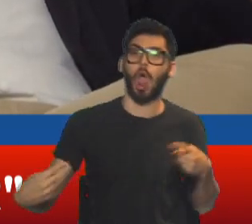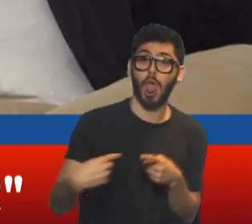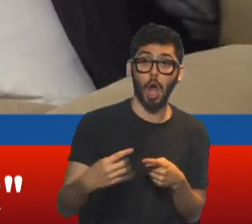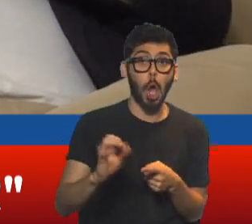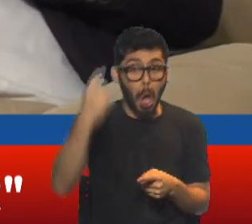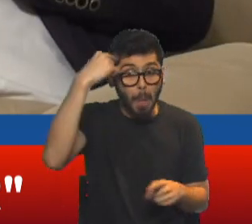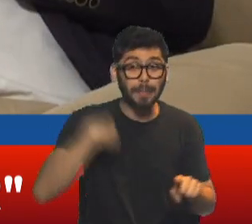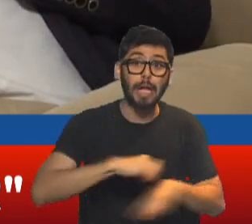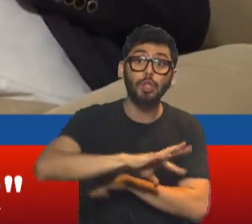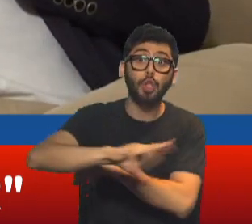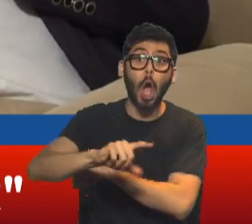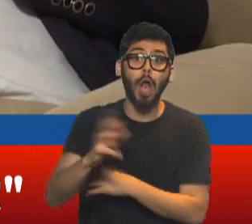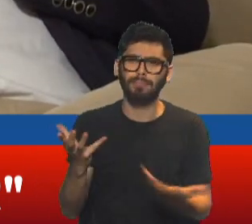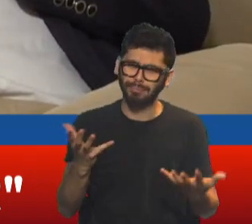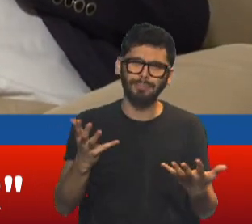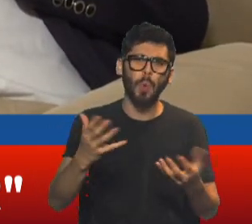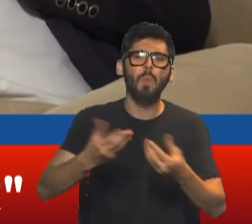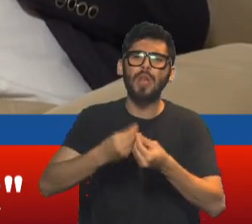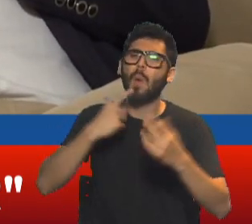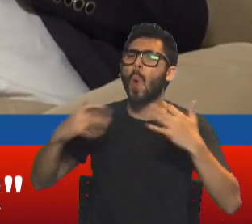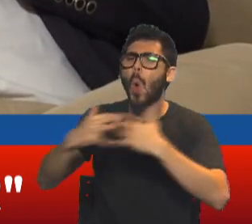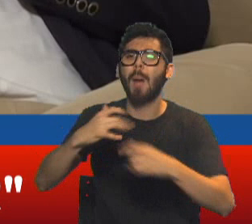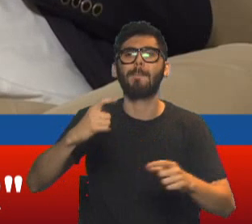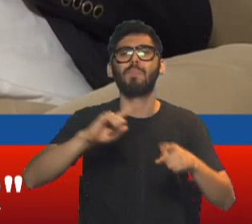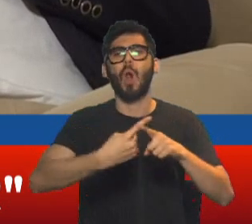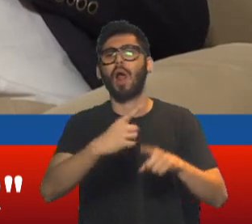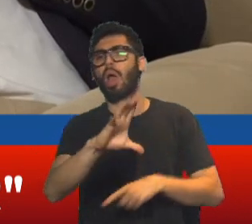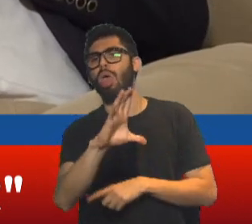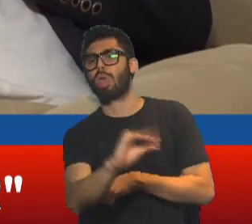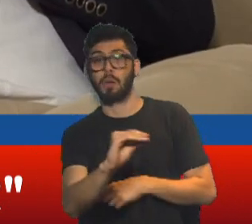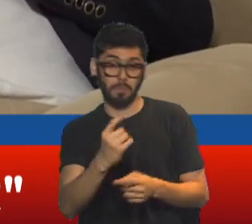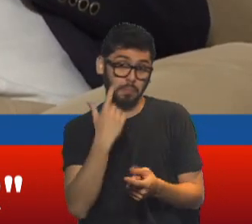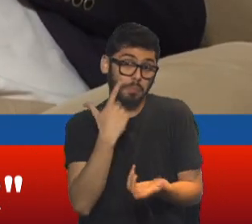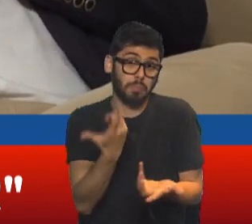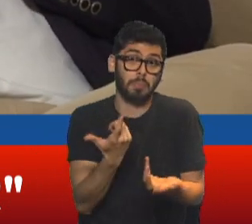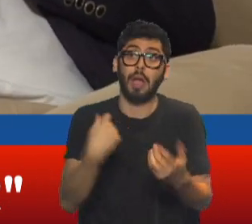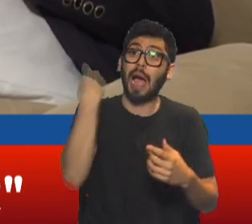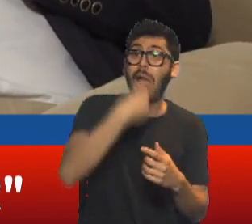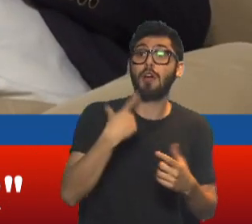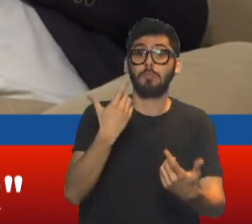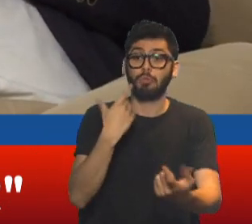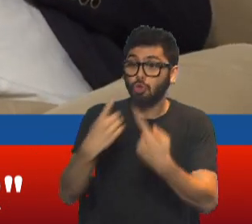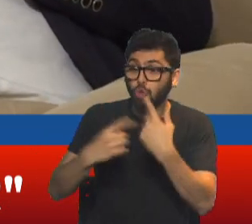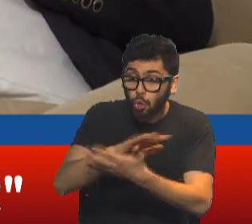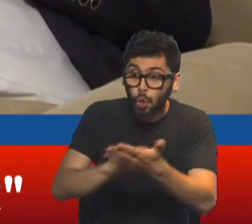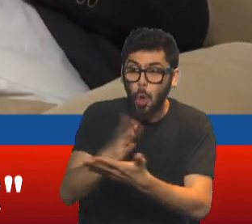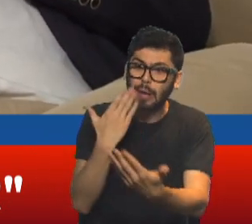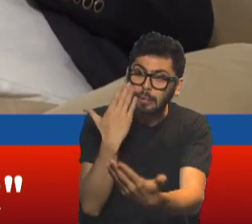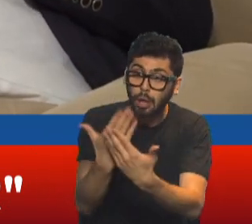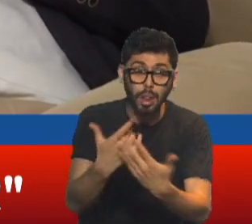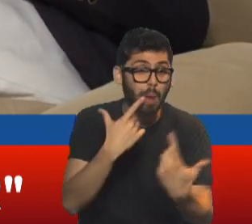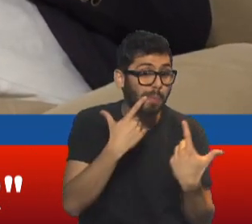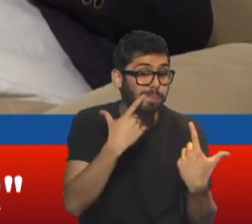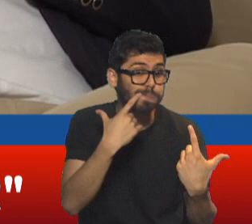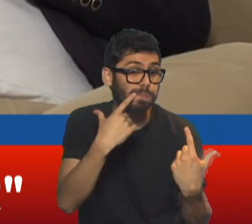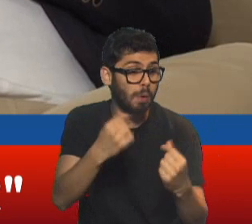un chorro. La política está muy desprestigiada. ¿Cómo se resuelve? Poniendo la cara, estando cerca de la gente, resolviendo problemas. Y cuando nos critican,